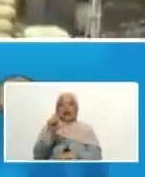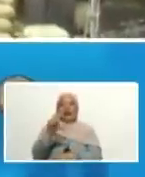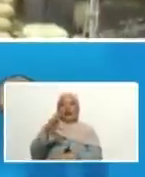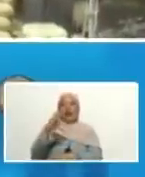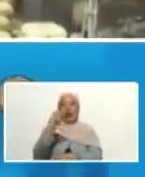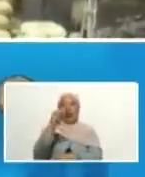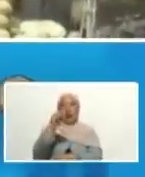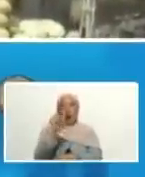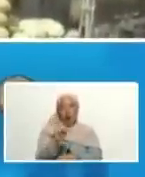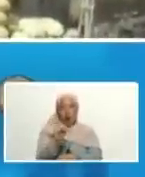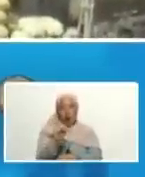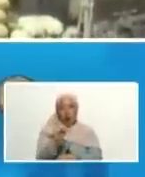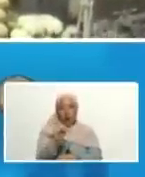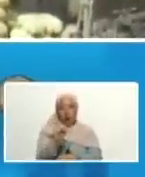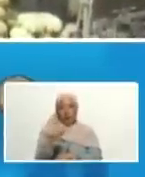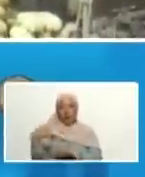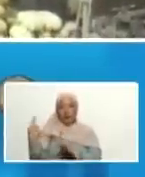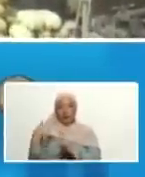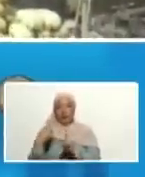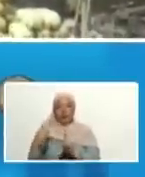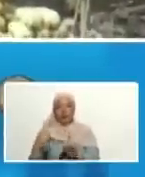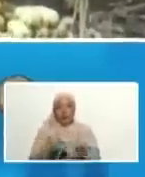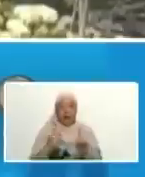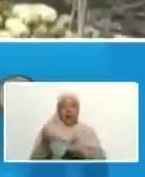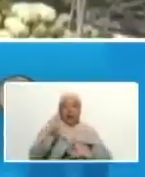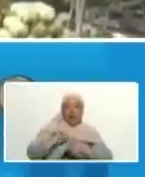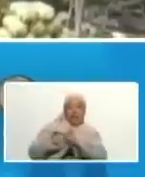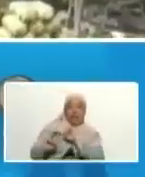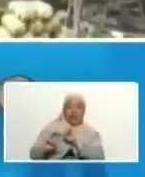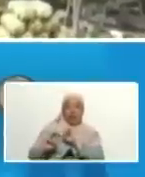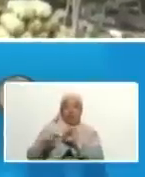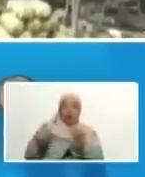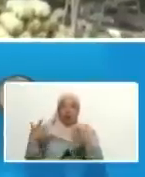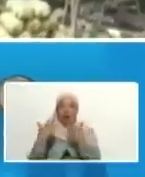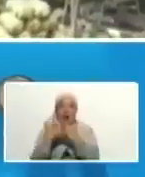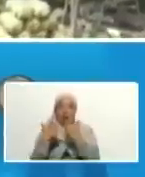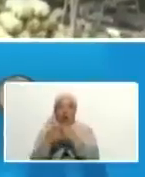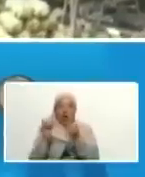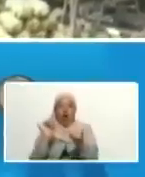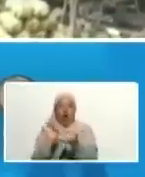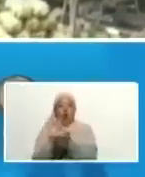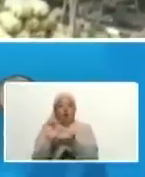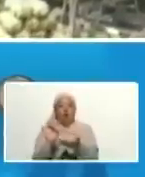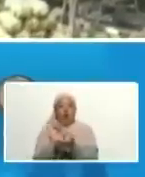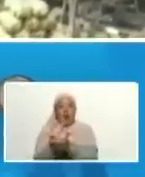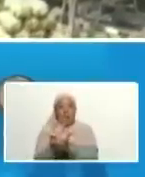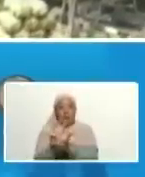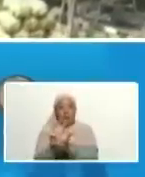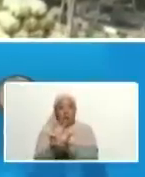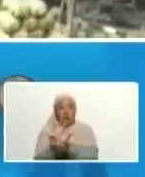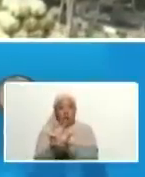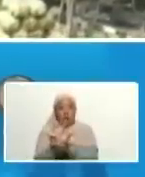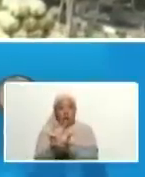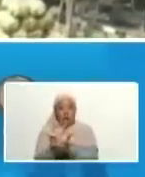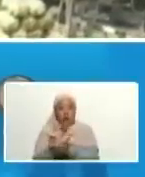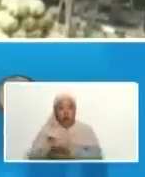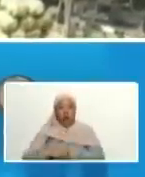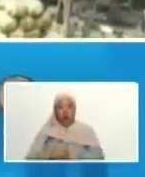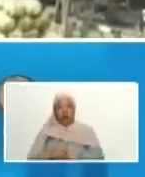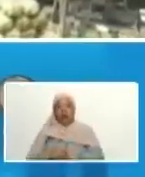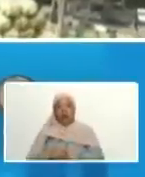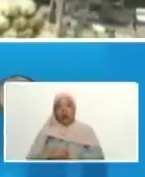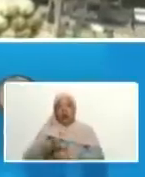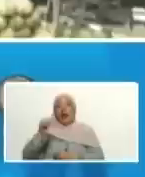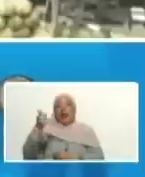su persecución, su enfrentamiento, su expulsión, donde se ejecutaron